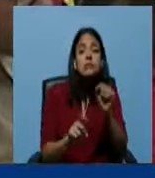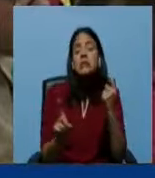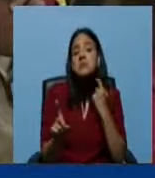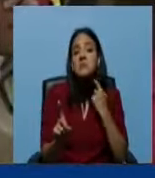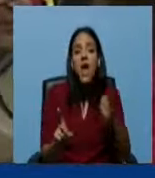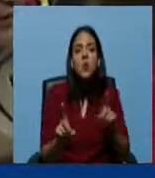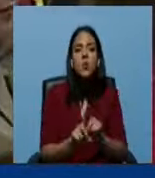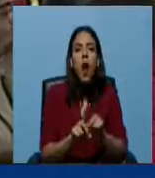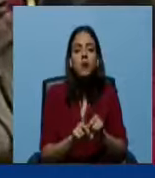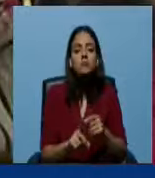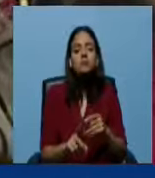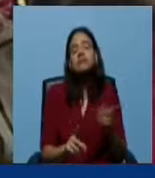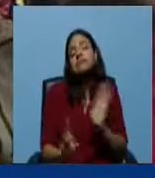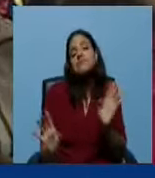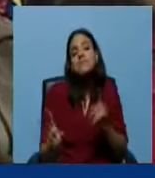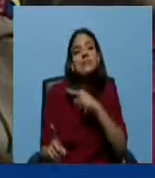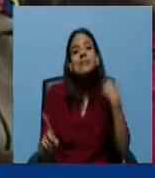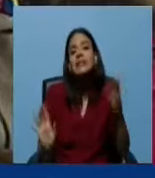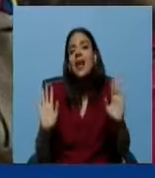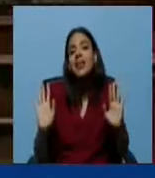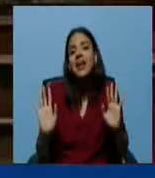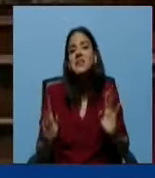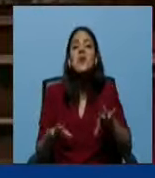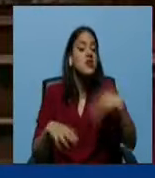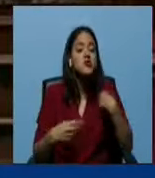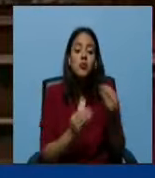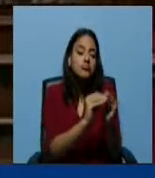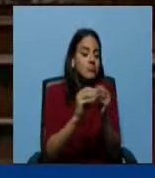hasta aquí te acompañé, y más nunca lo pudimos reparar.